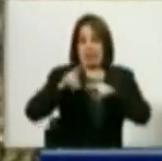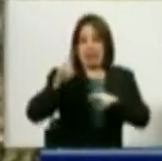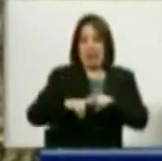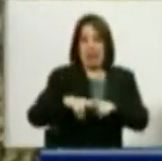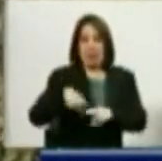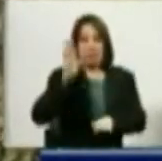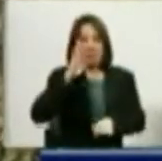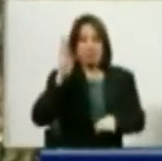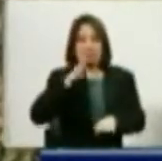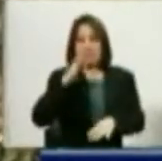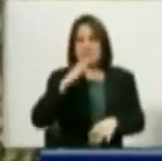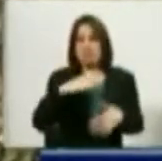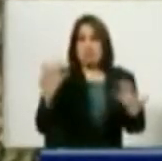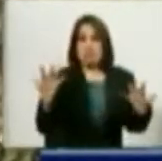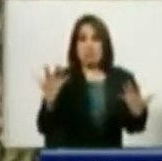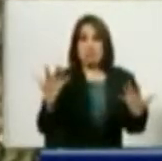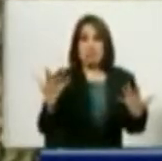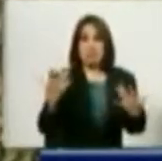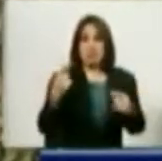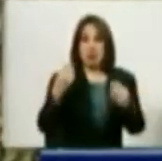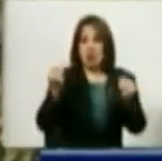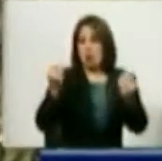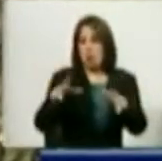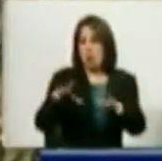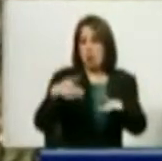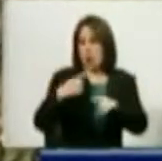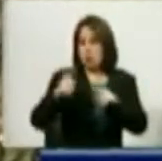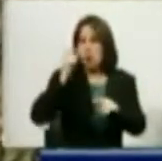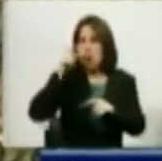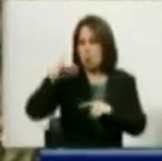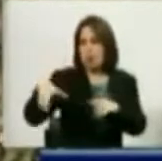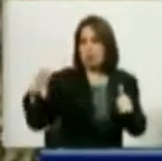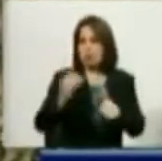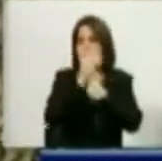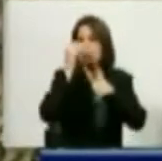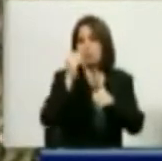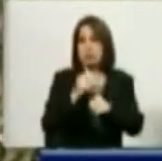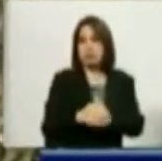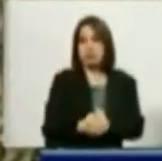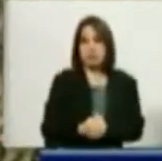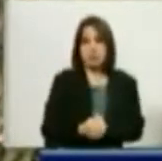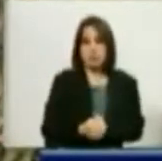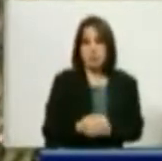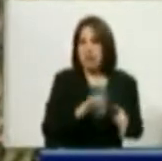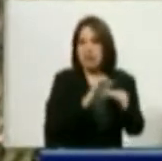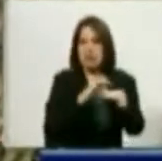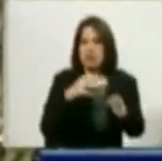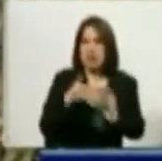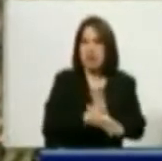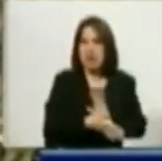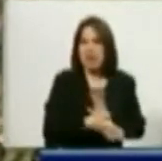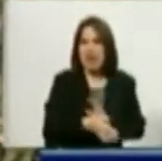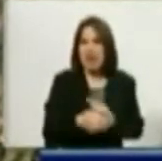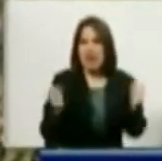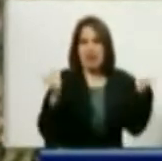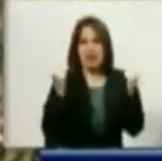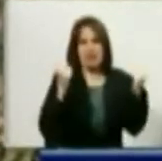ya le digo que no sé quién fue que no consiguió un compañero la Fuerza Armada Qué unidad hay en la fría